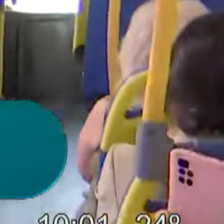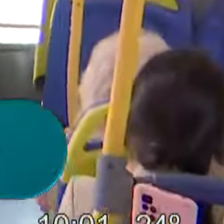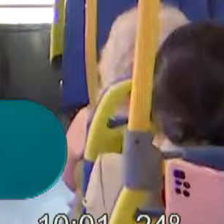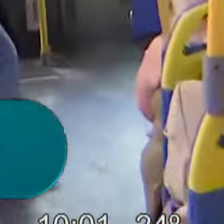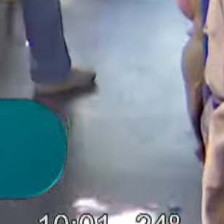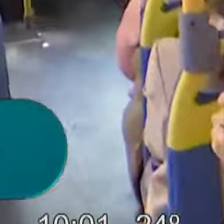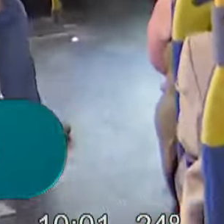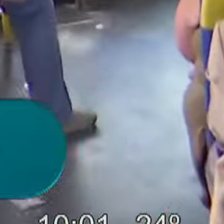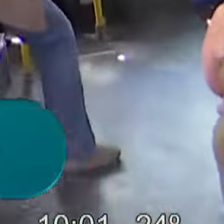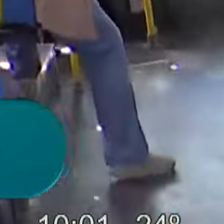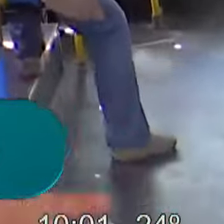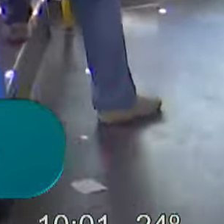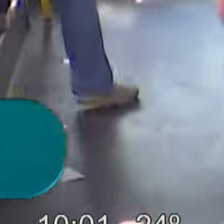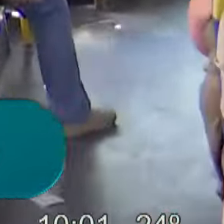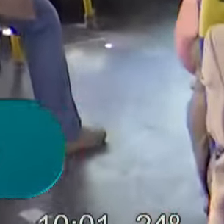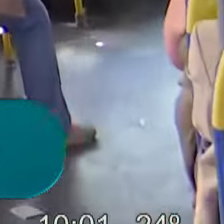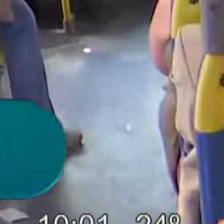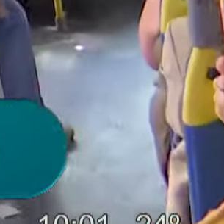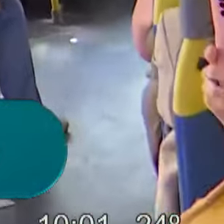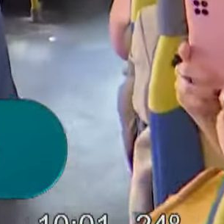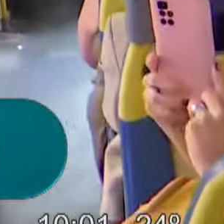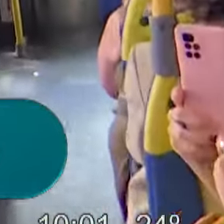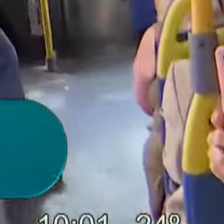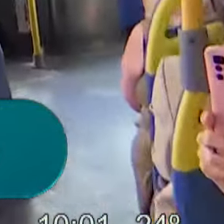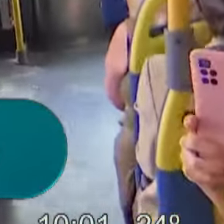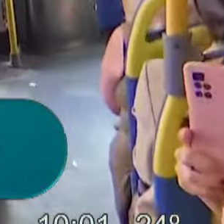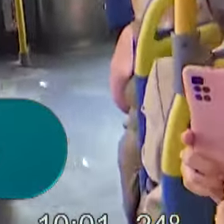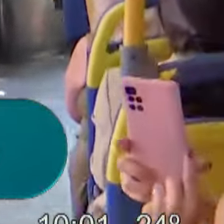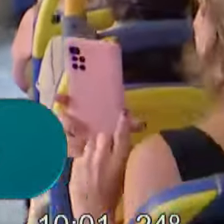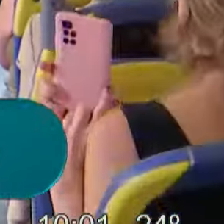masas. Y yo desperté